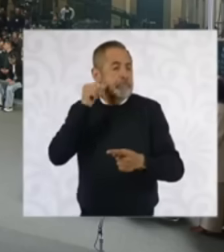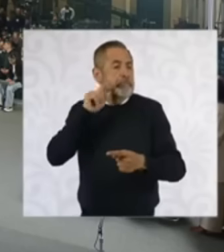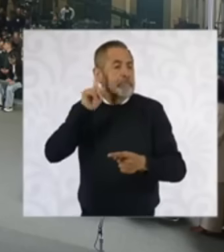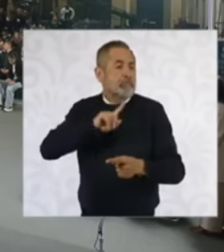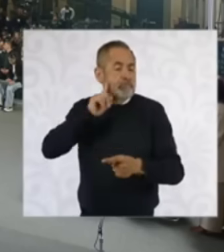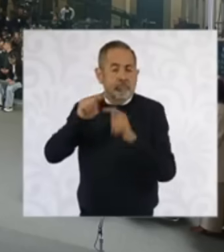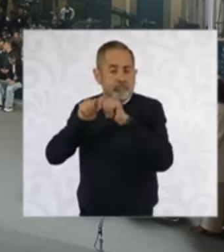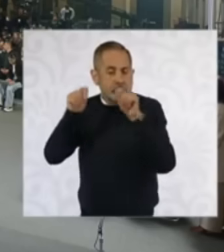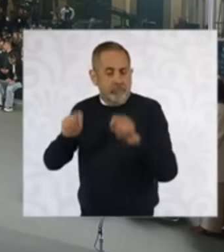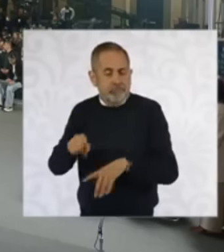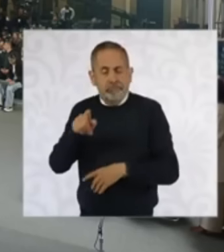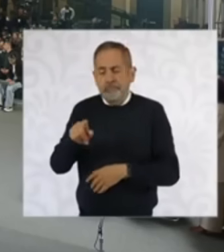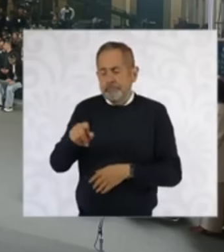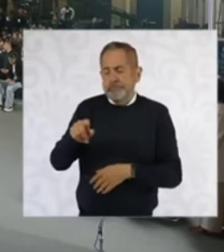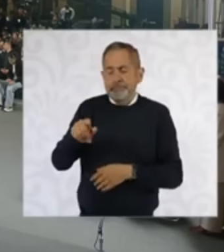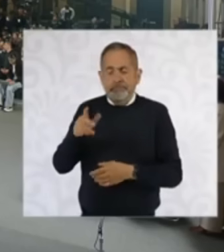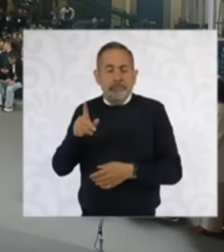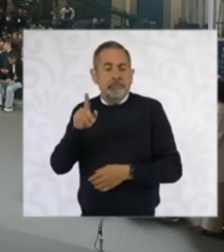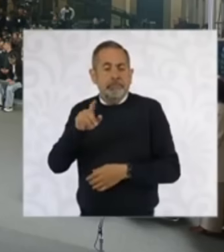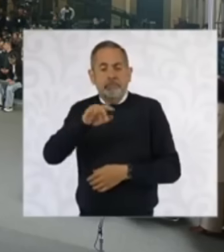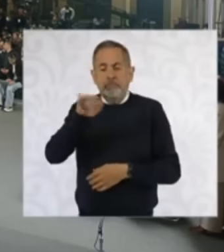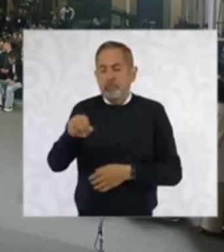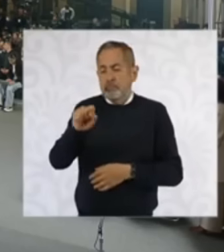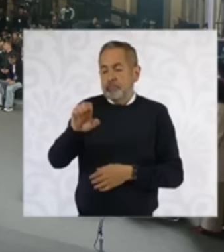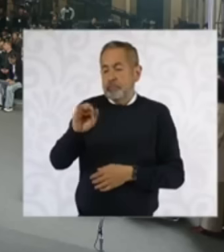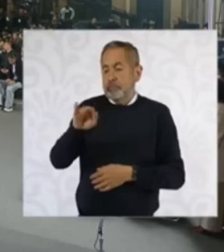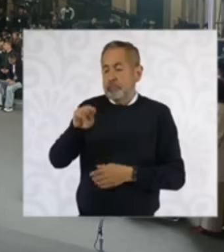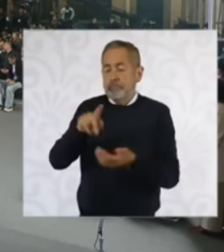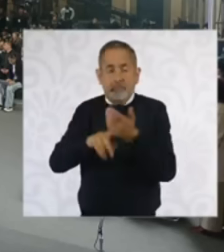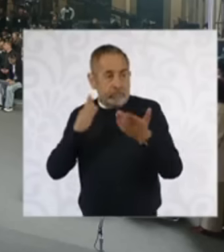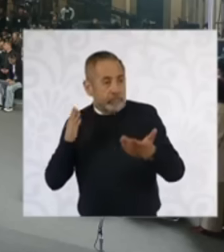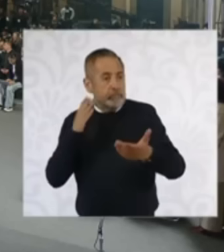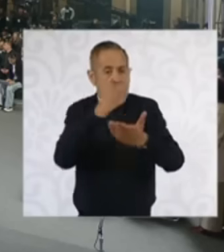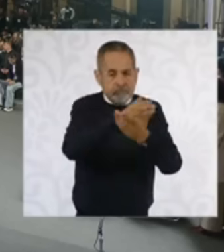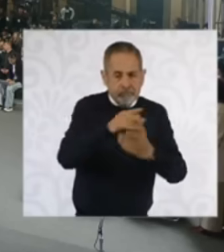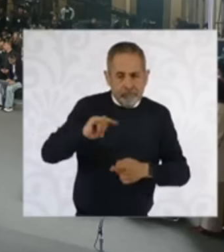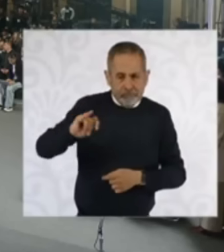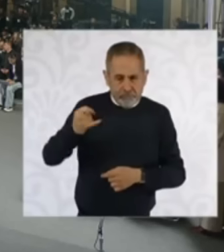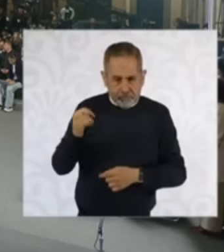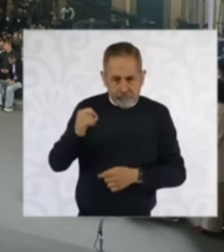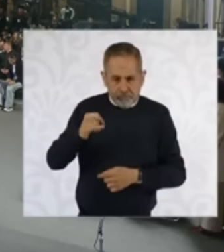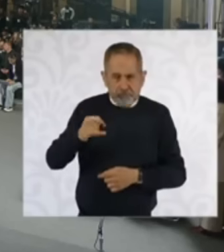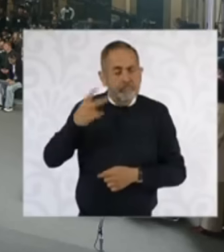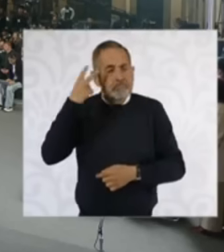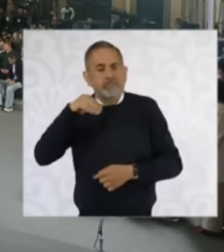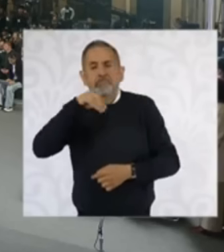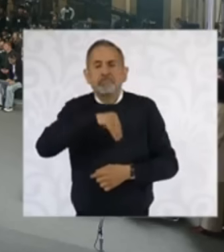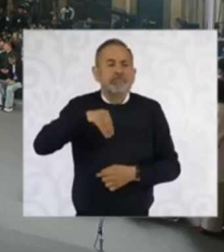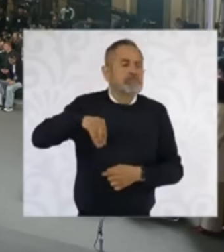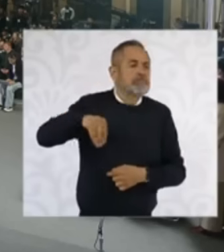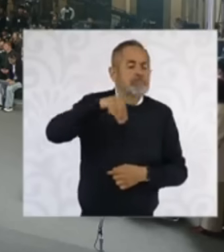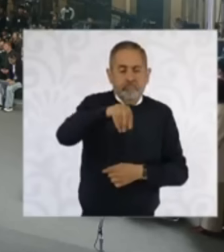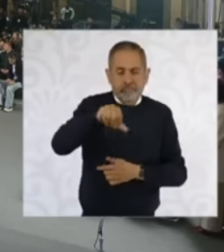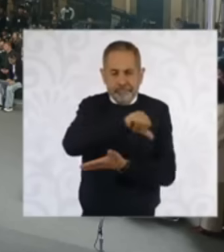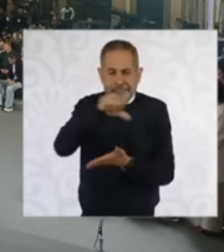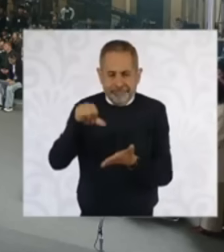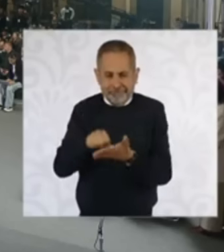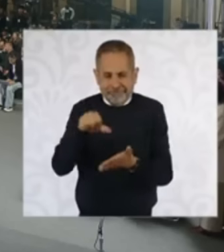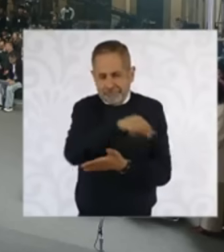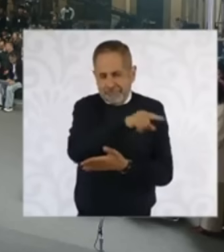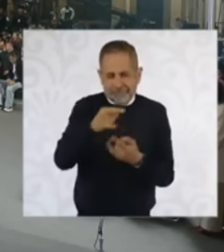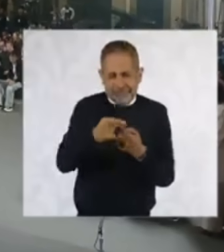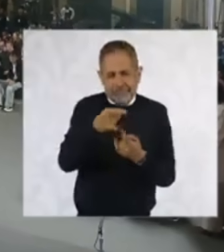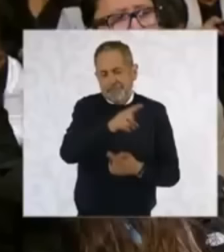Rodríguez visitó Tijuana junto con el alcalde Ismael burgueño recorrieron el renovado centro histórico de Tijuana un centro